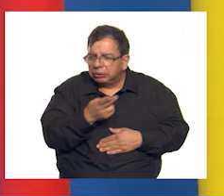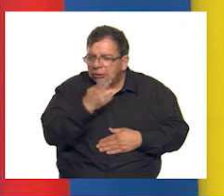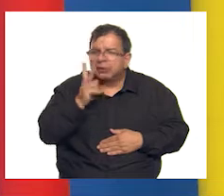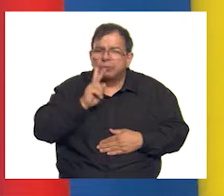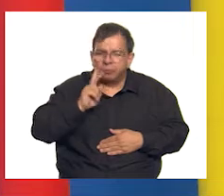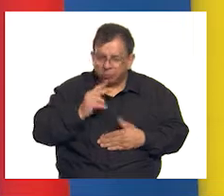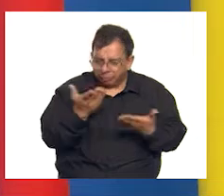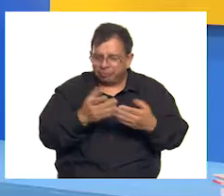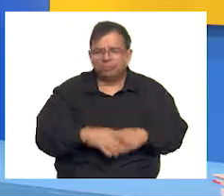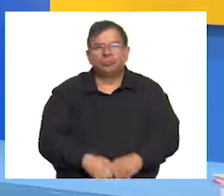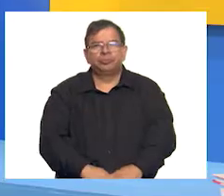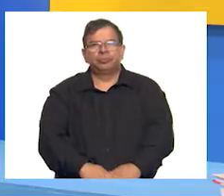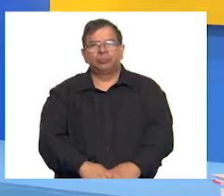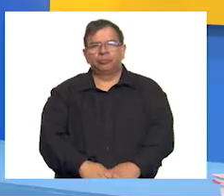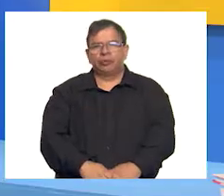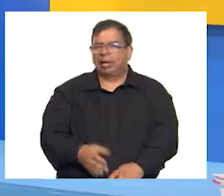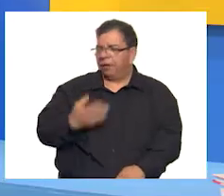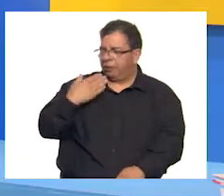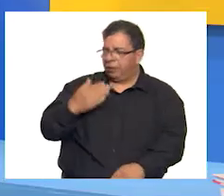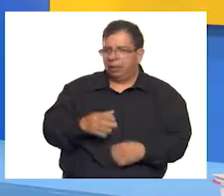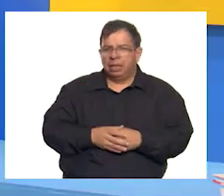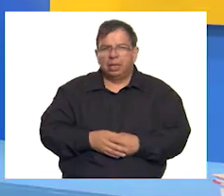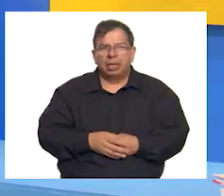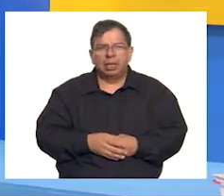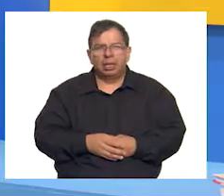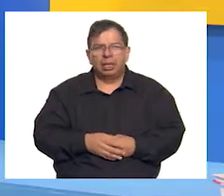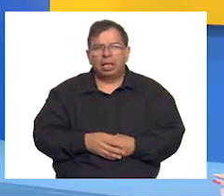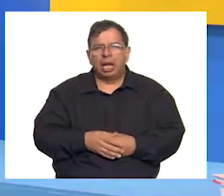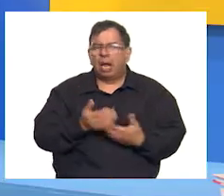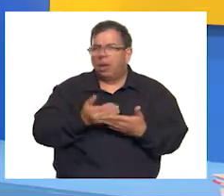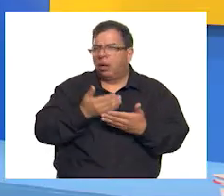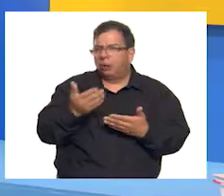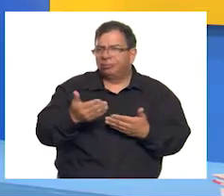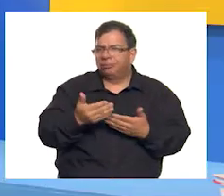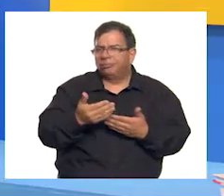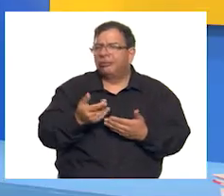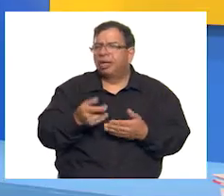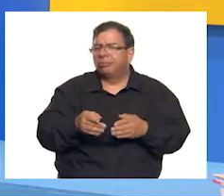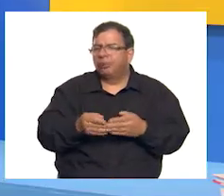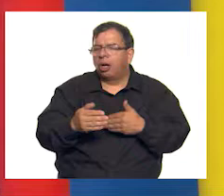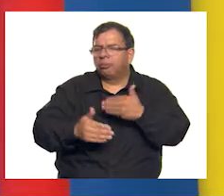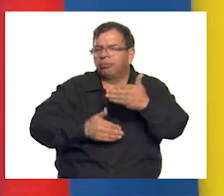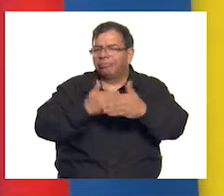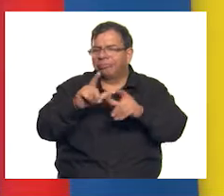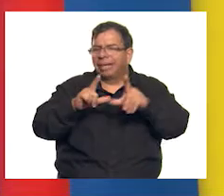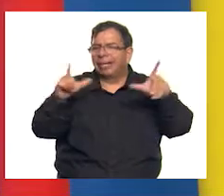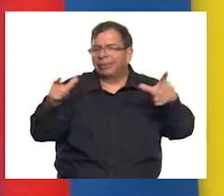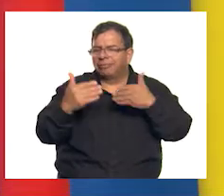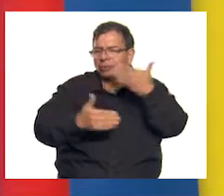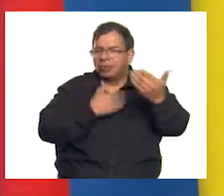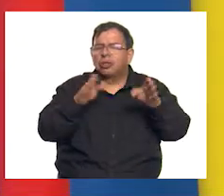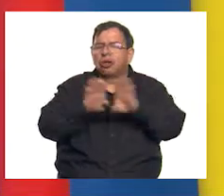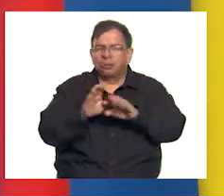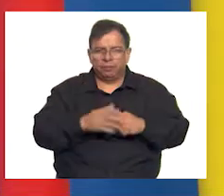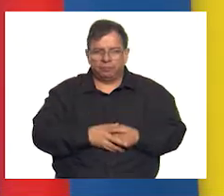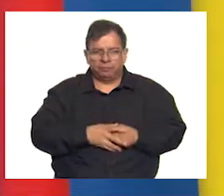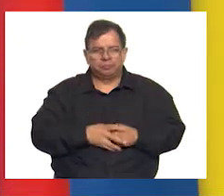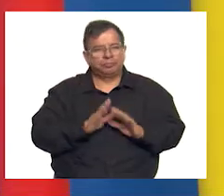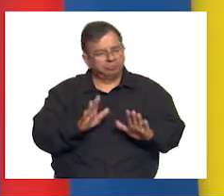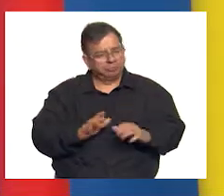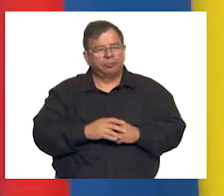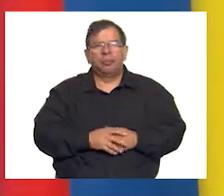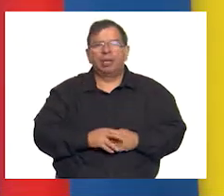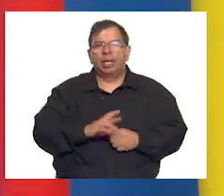inténtenlo. Muy bien, María. ¿Nos compartes tu proceso de producción del cartel? Claro que sí, Gaby. Como